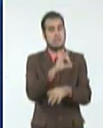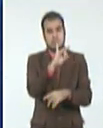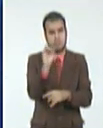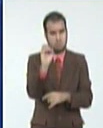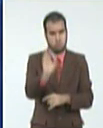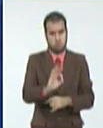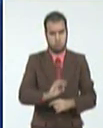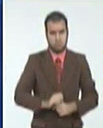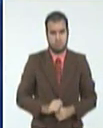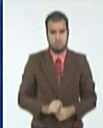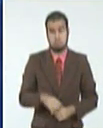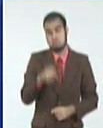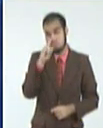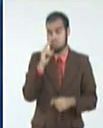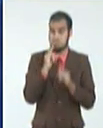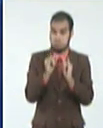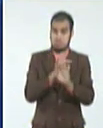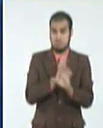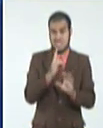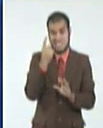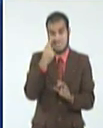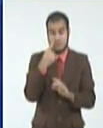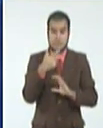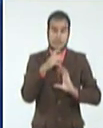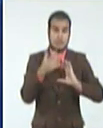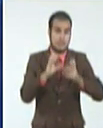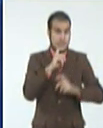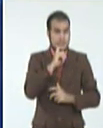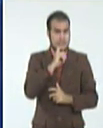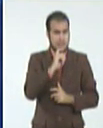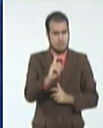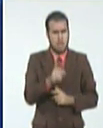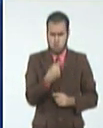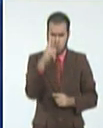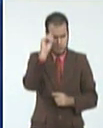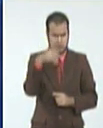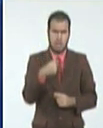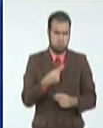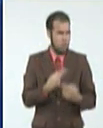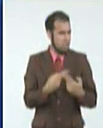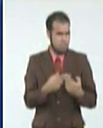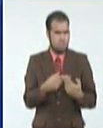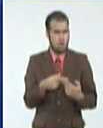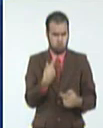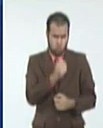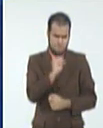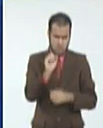la situación compleja que enfrentamos, que vamos a ganar, que se va a lograr. ¿De eso estamos seguros?